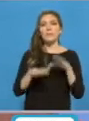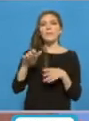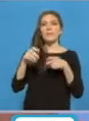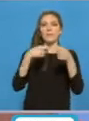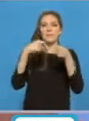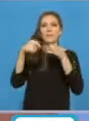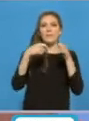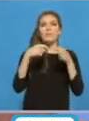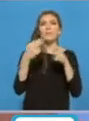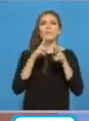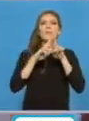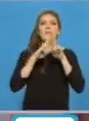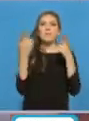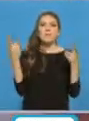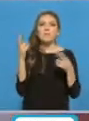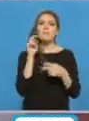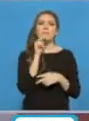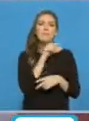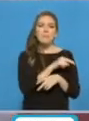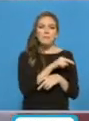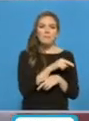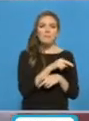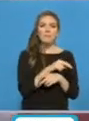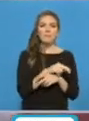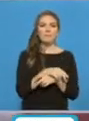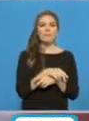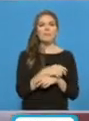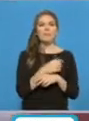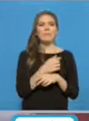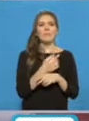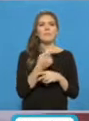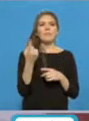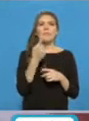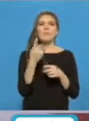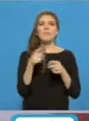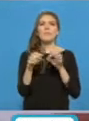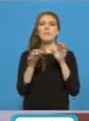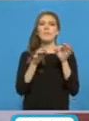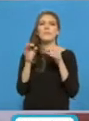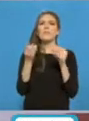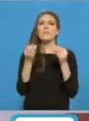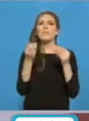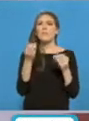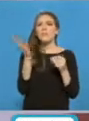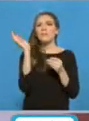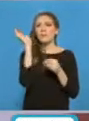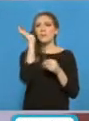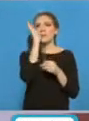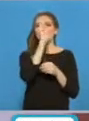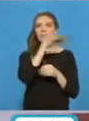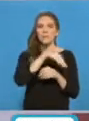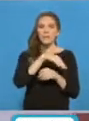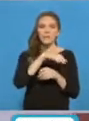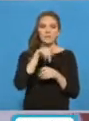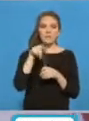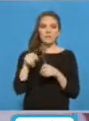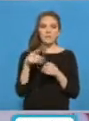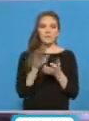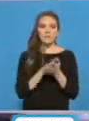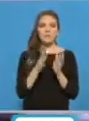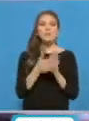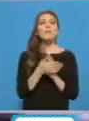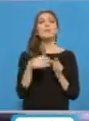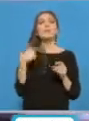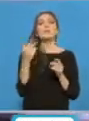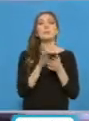textura se rompen, como que a veces... Más duras, ¿no? Son como Sí. que Se son cornan, frágiles. como- Sí. Sí. Como que están frágiles, ¿no? La tortilla